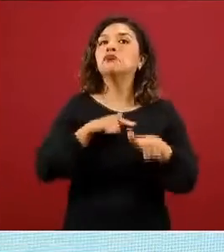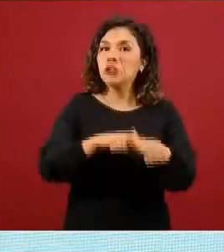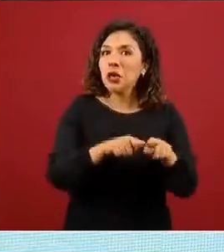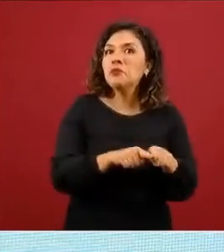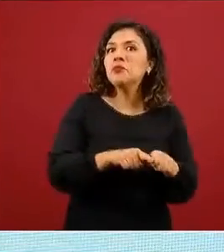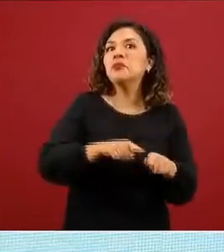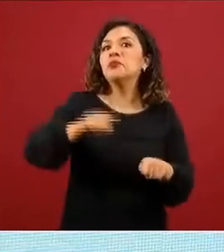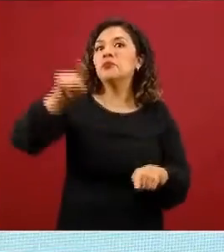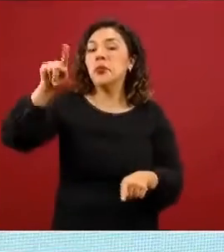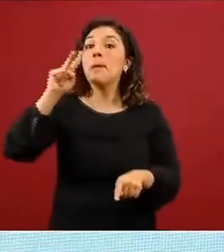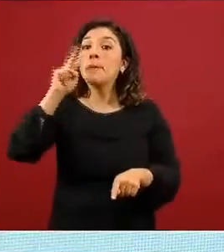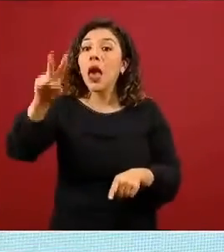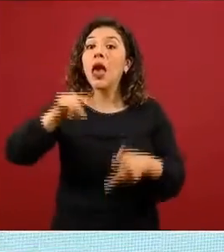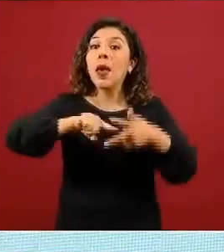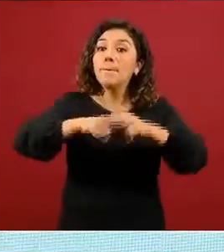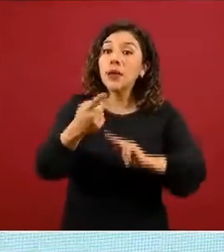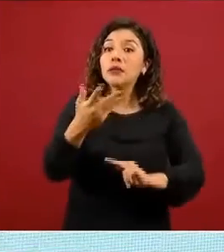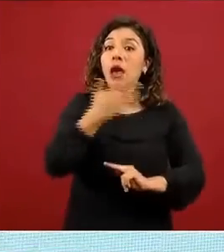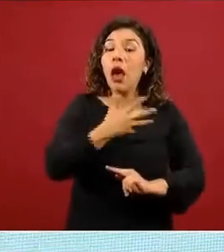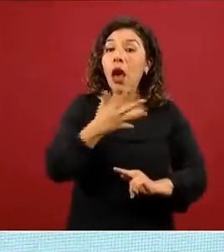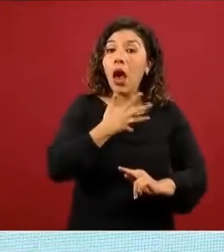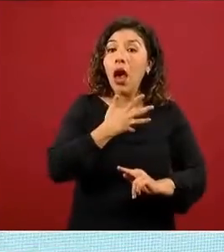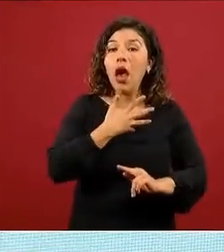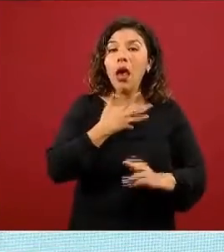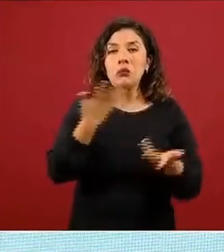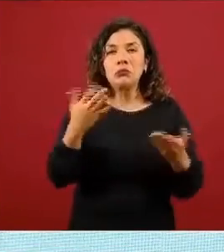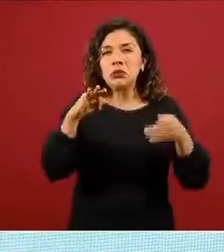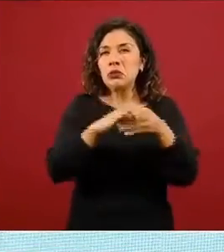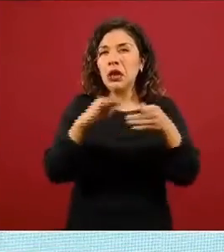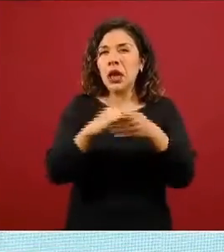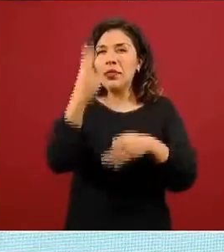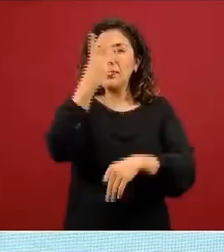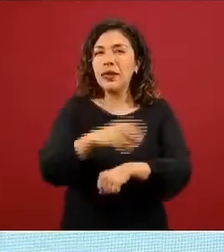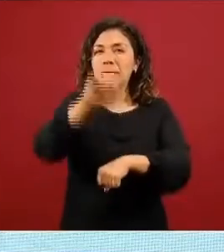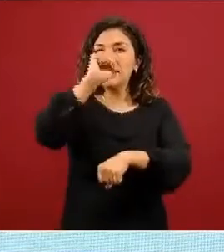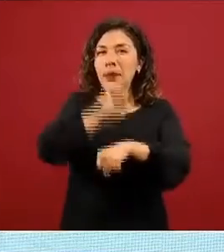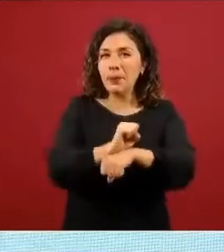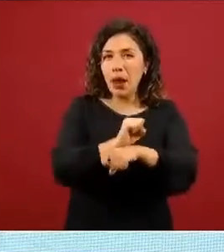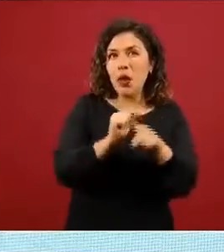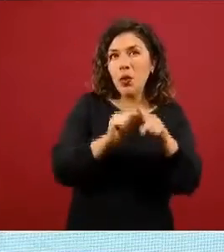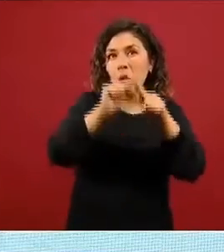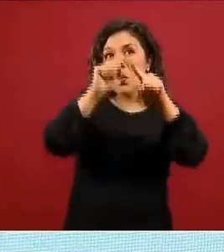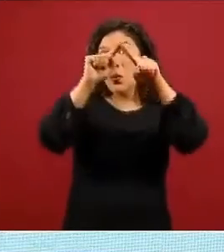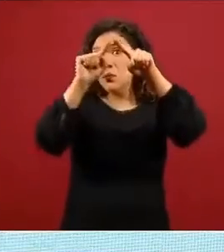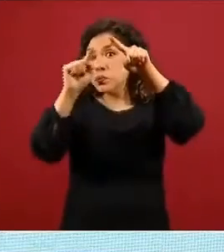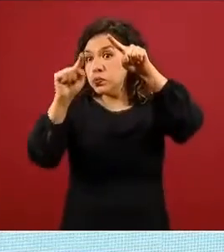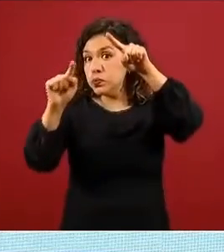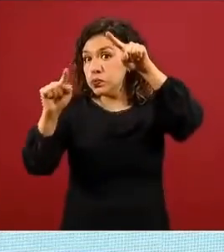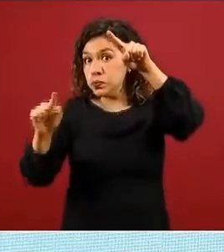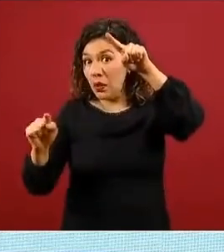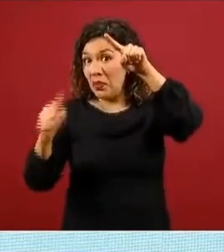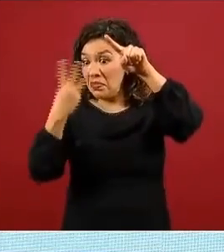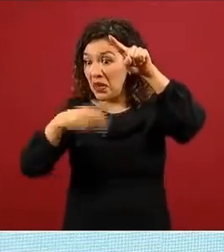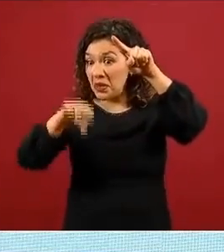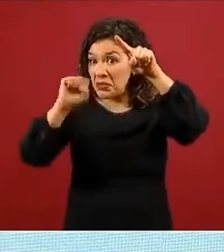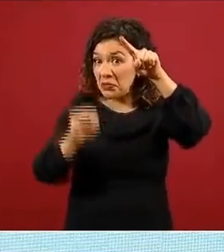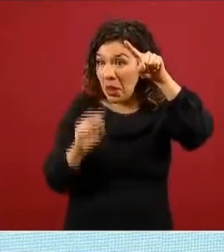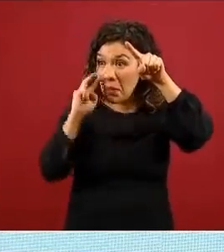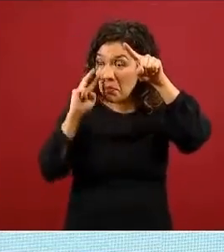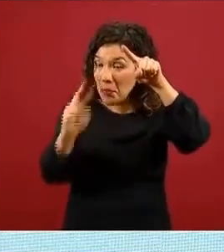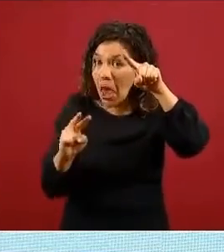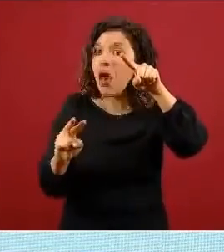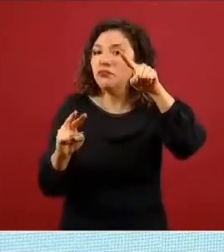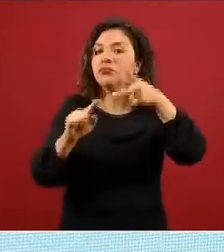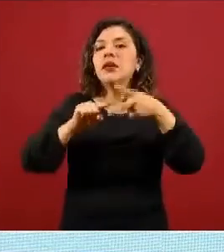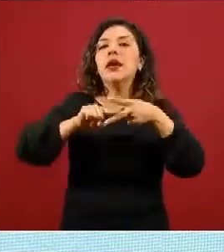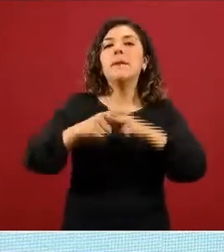veremos que conforme se mantenga por al menos 3 semanas consecutivas el descenso de los casos estimados, empezaremos